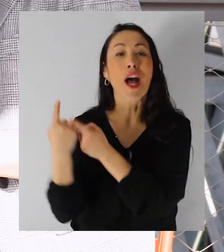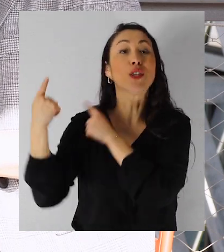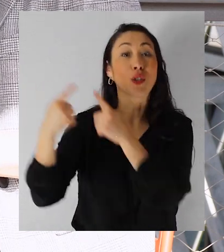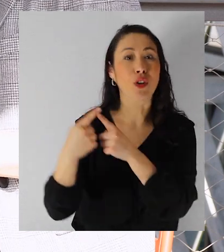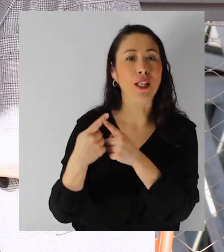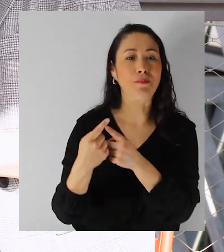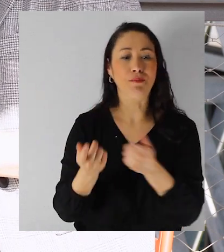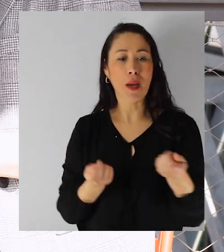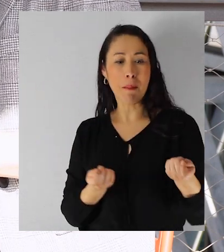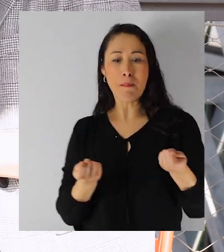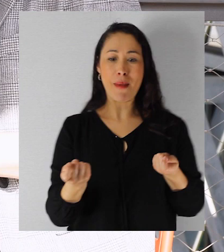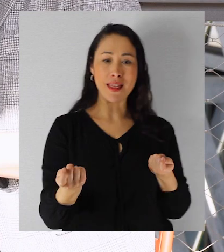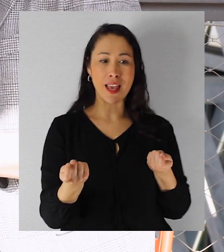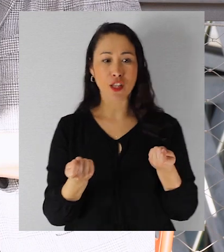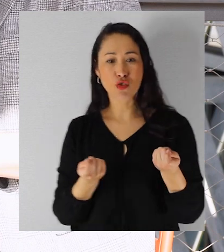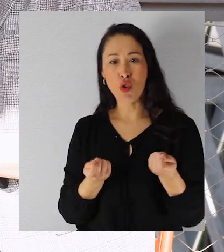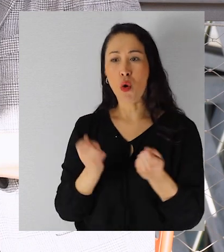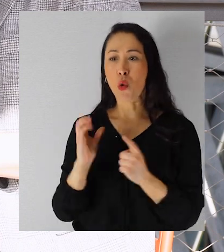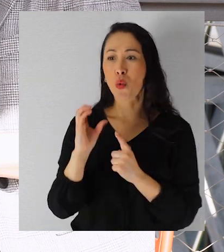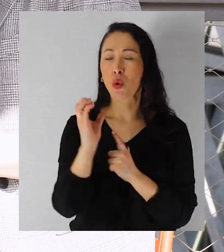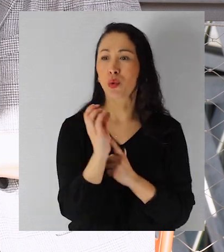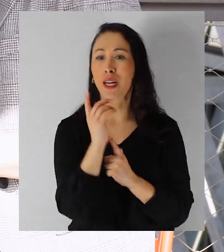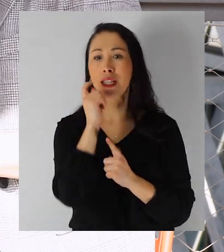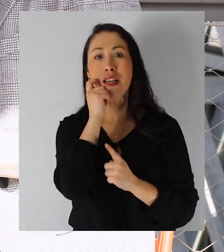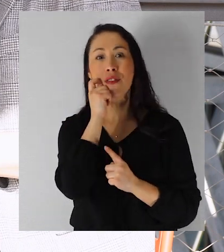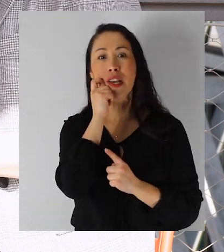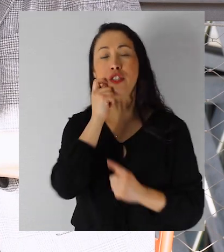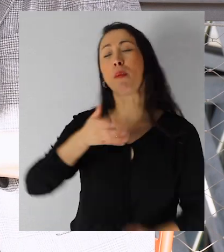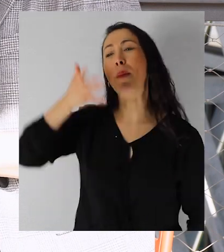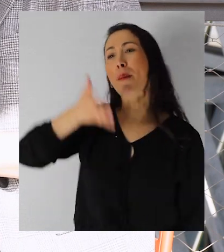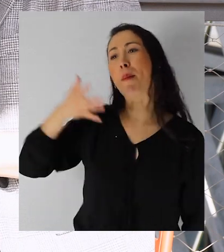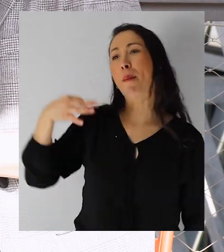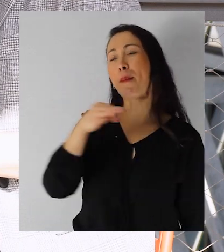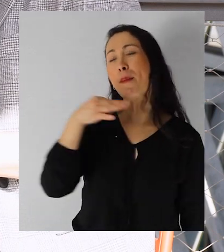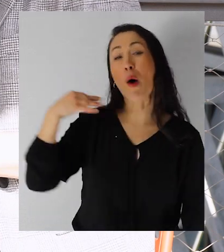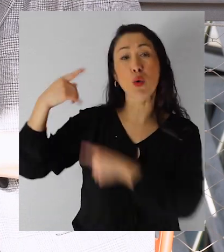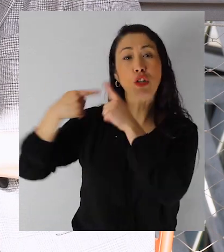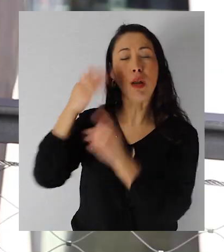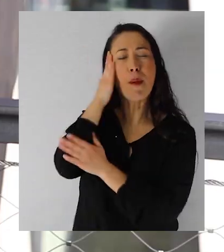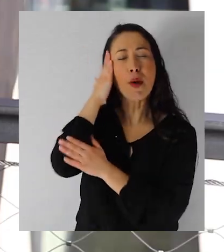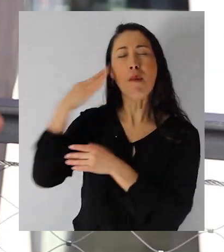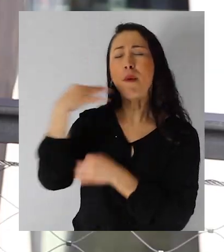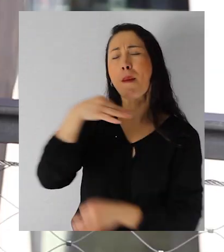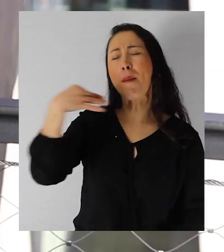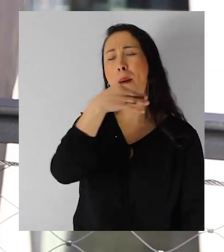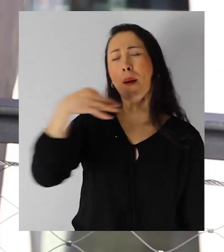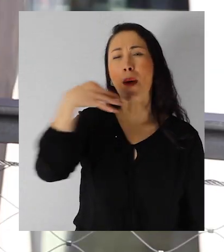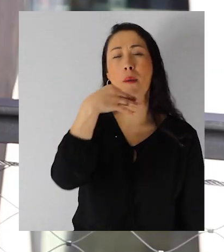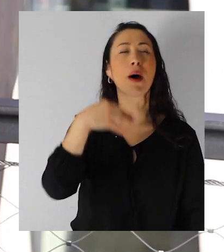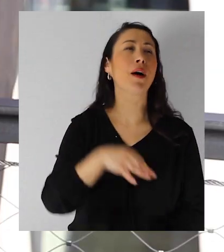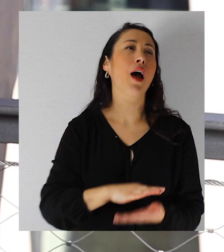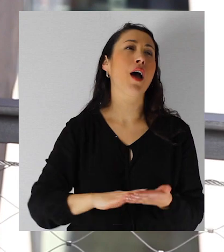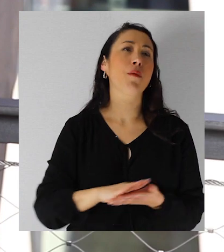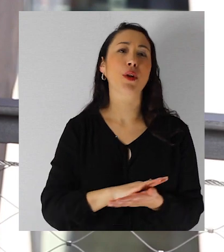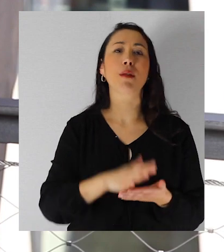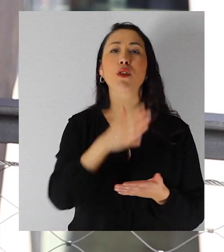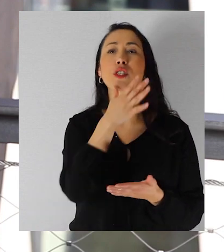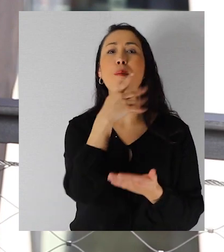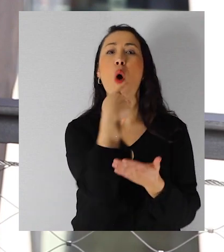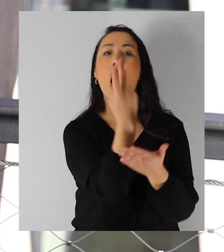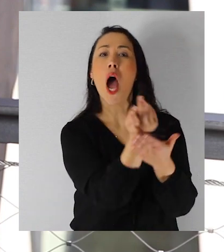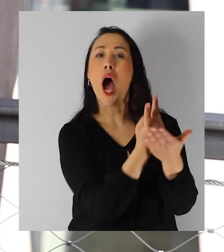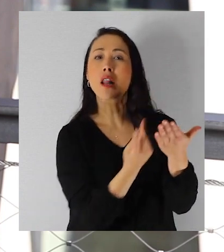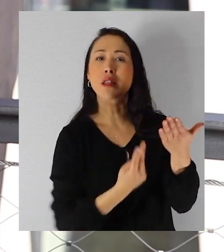cultural no se trata de recitar una historia aprendida, como sucede, por ejemplo, cuando hablamos de una obra de